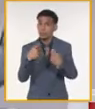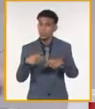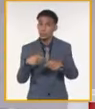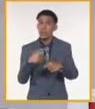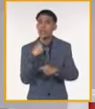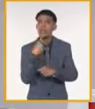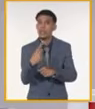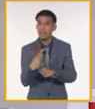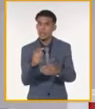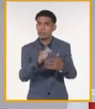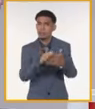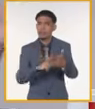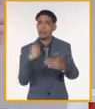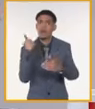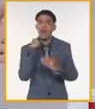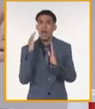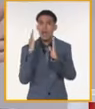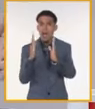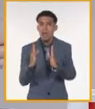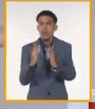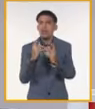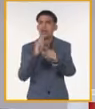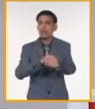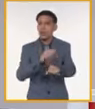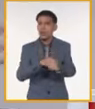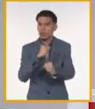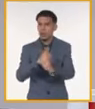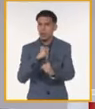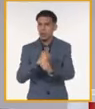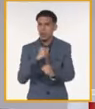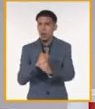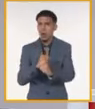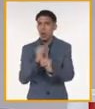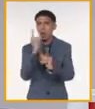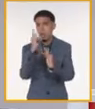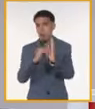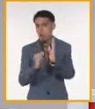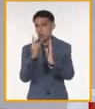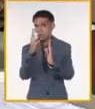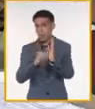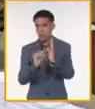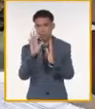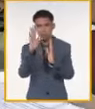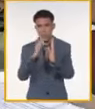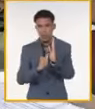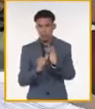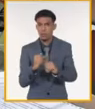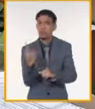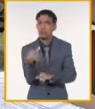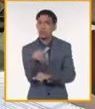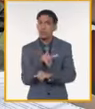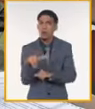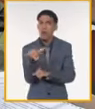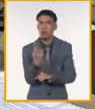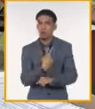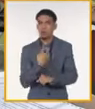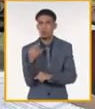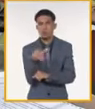cuánto ganó esa persona eh Qué tiempo trabajó igual que en el en el porque eso